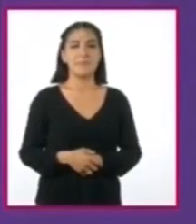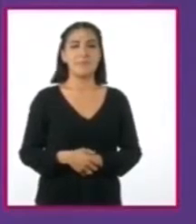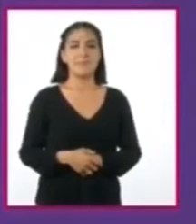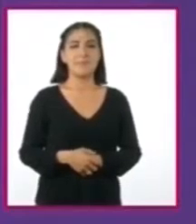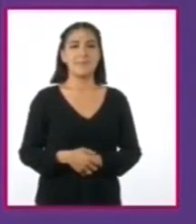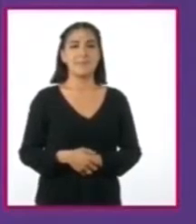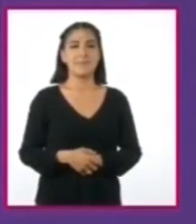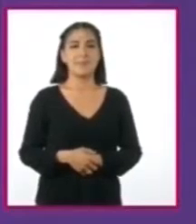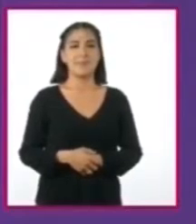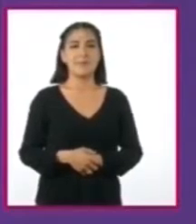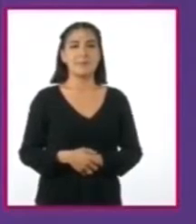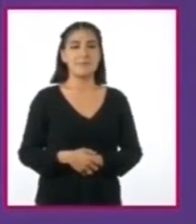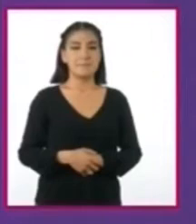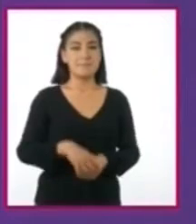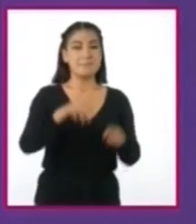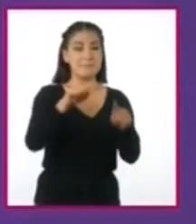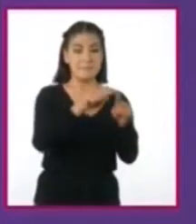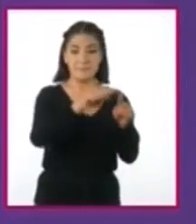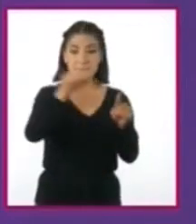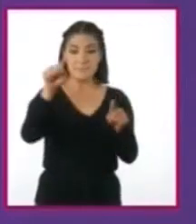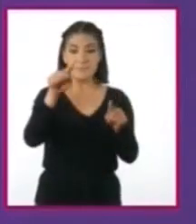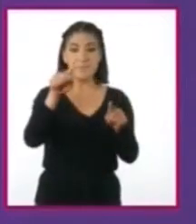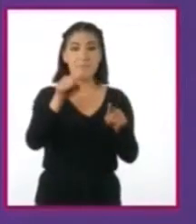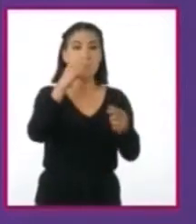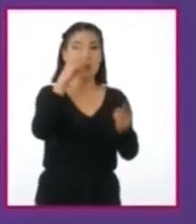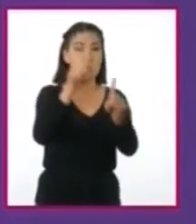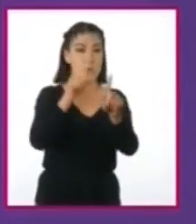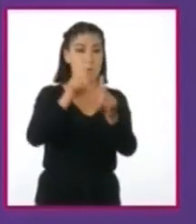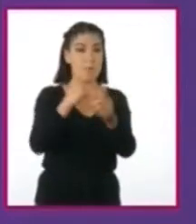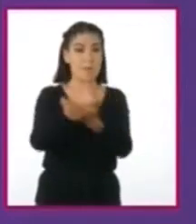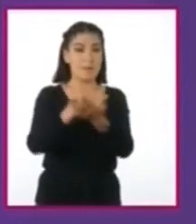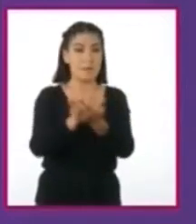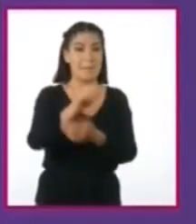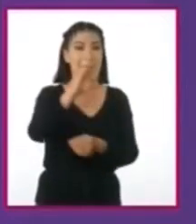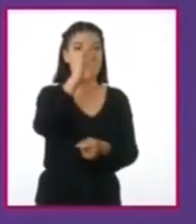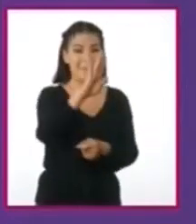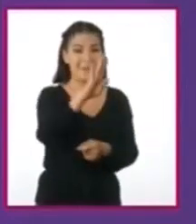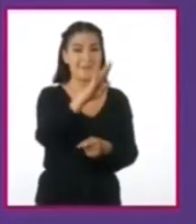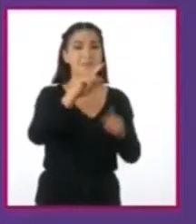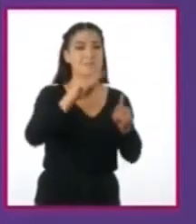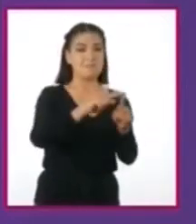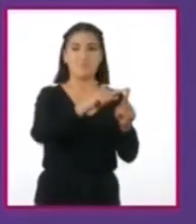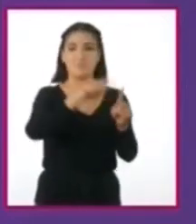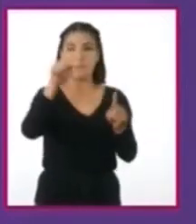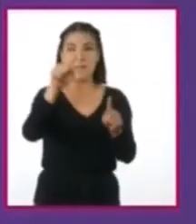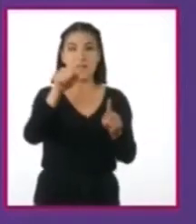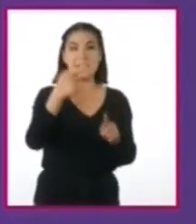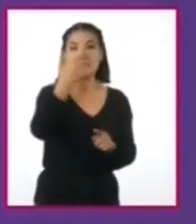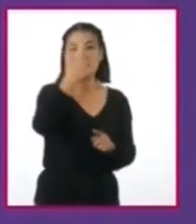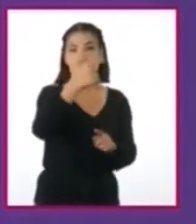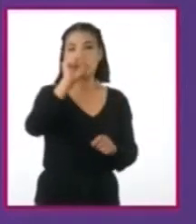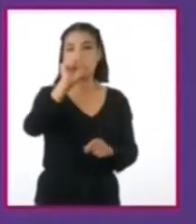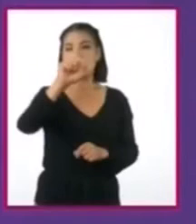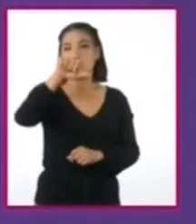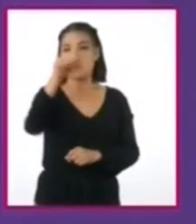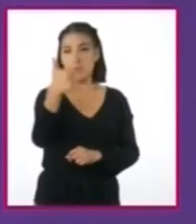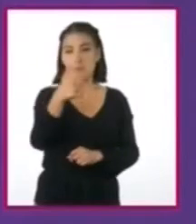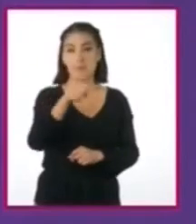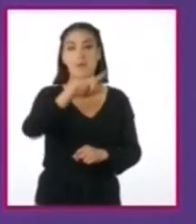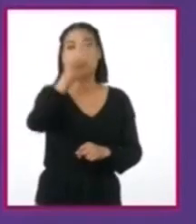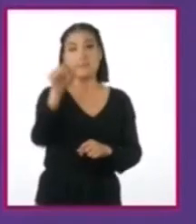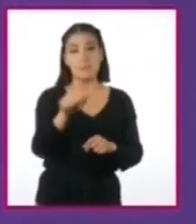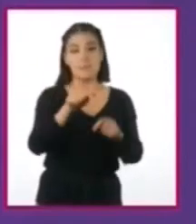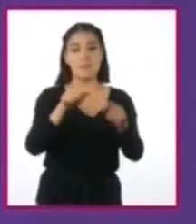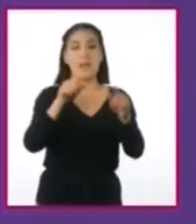La medida del lado B de color azul del triángulo mayor es de 7.11 y la del